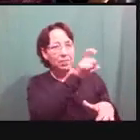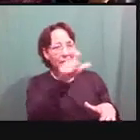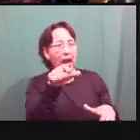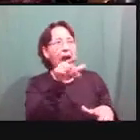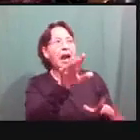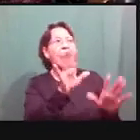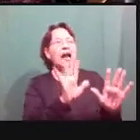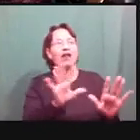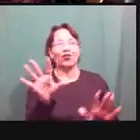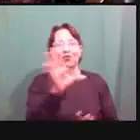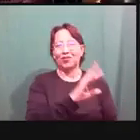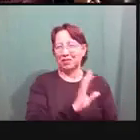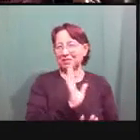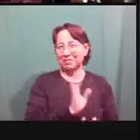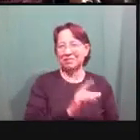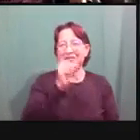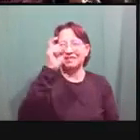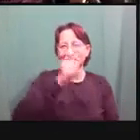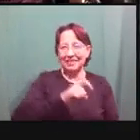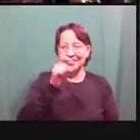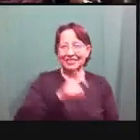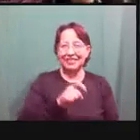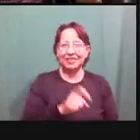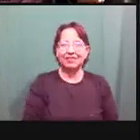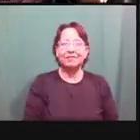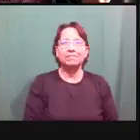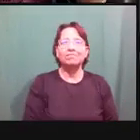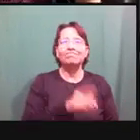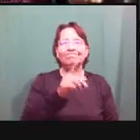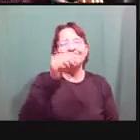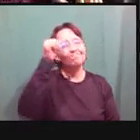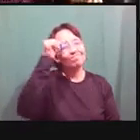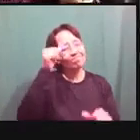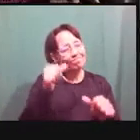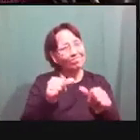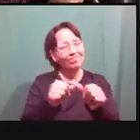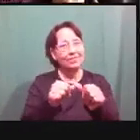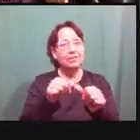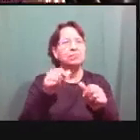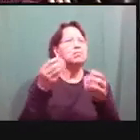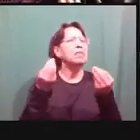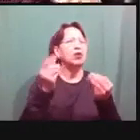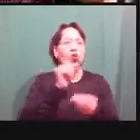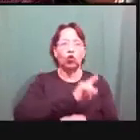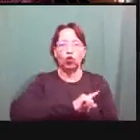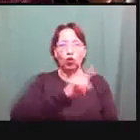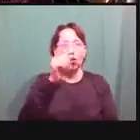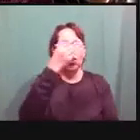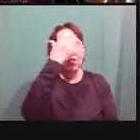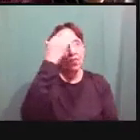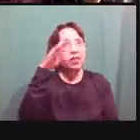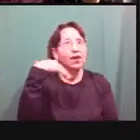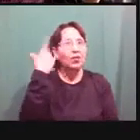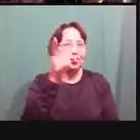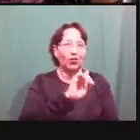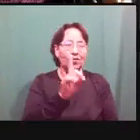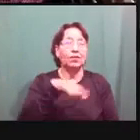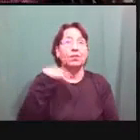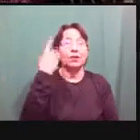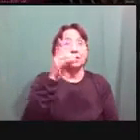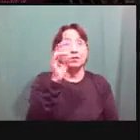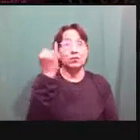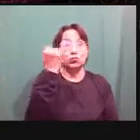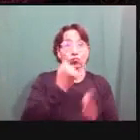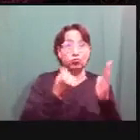¿no?, que necesitamos tener en cuenta en la memoria para no olvidarlos. En la derecha tenemos la